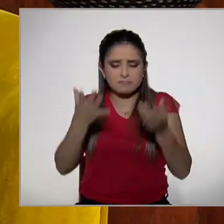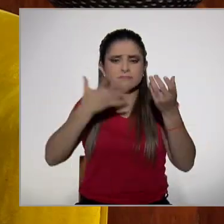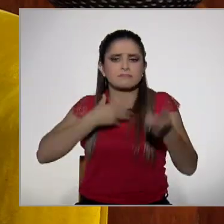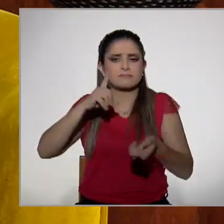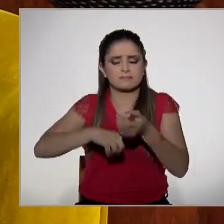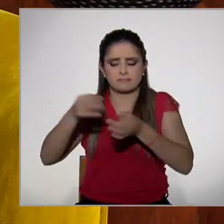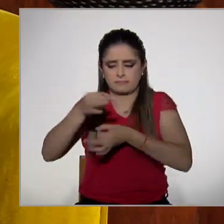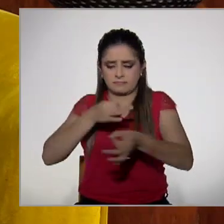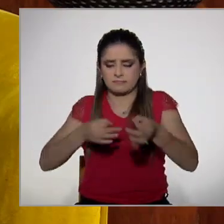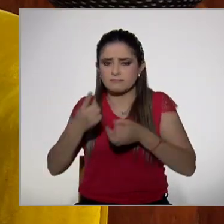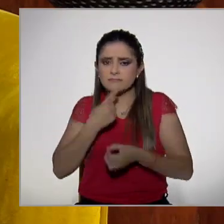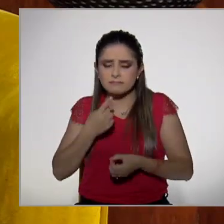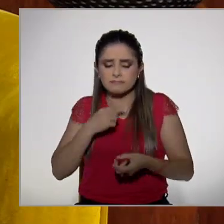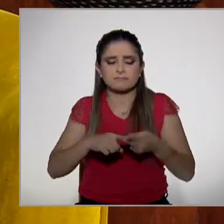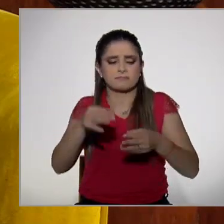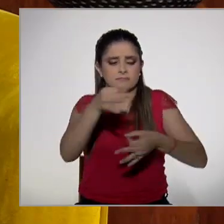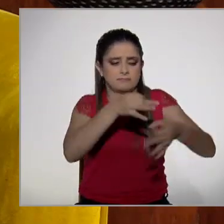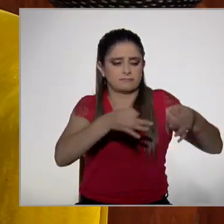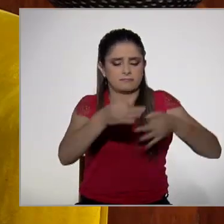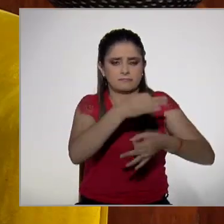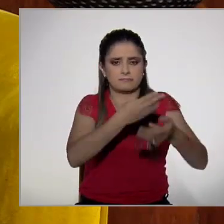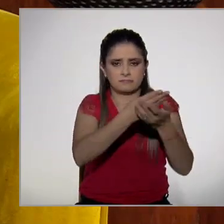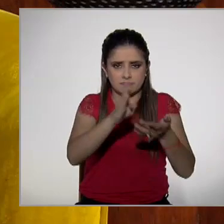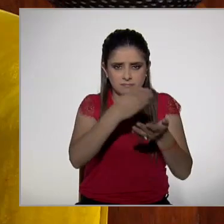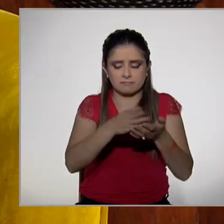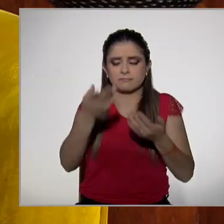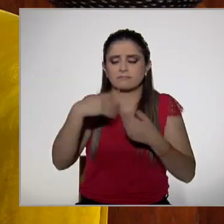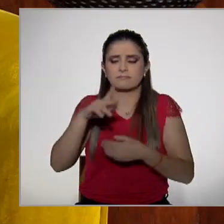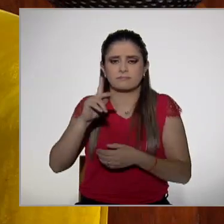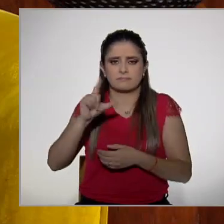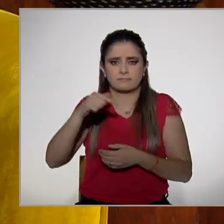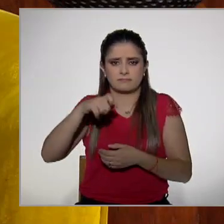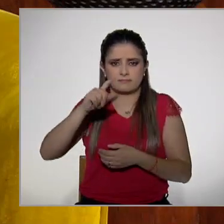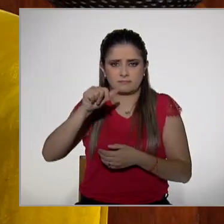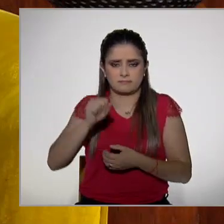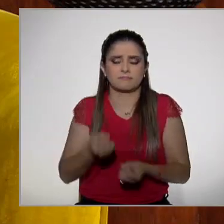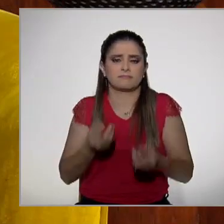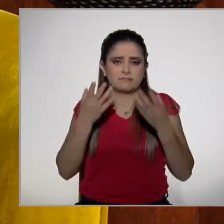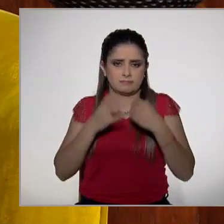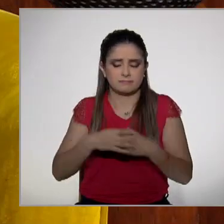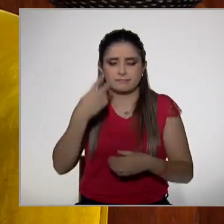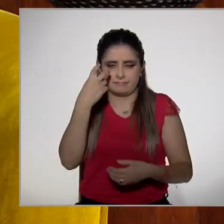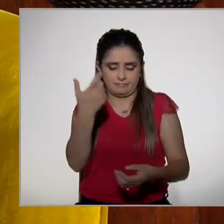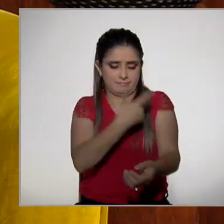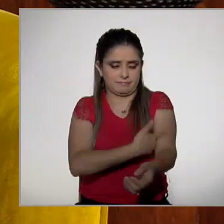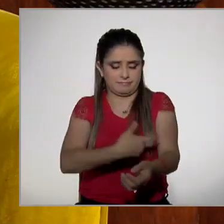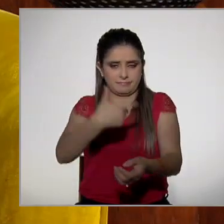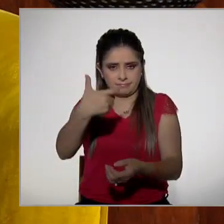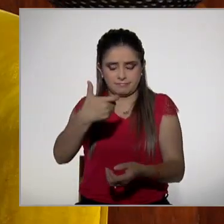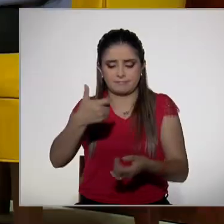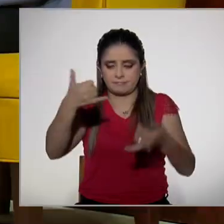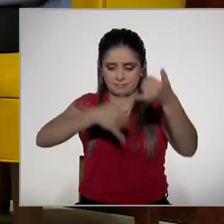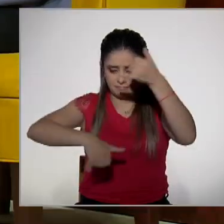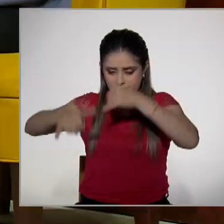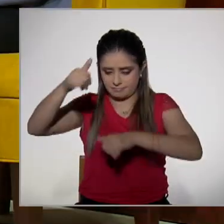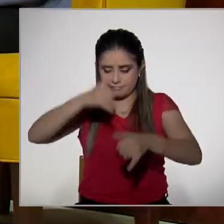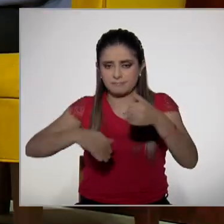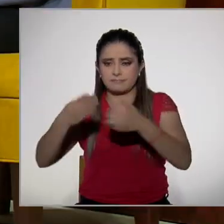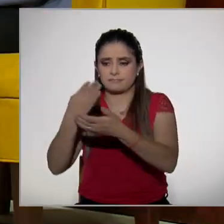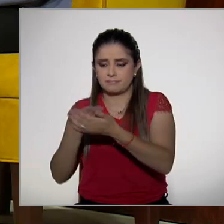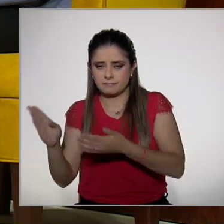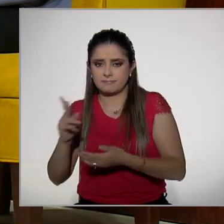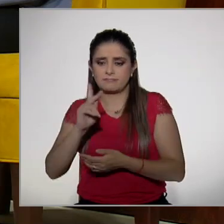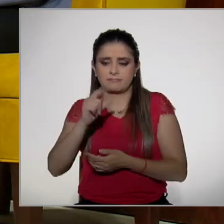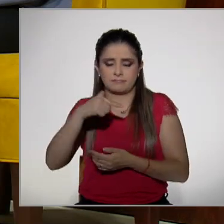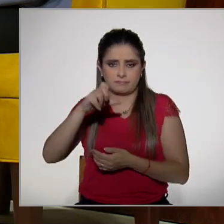conteo de los glóbulos blancos y del conteo de las plaquetas entonces en una biometría hemática vamos a dejar por afuera los glóbulos blancos y las plaquetas